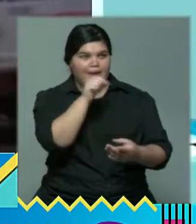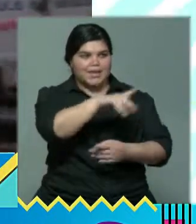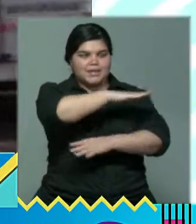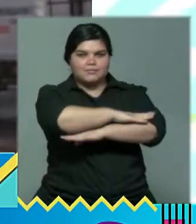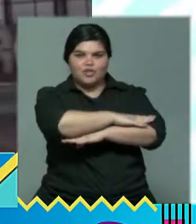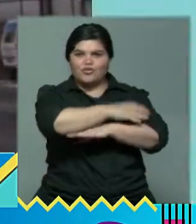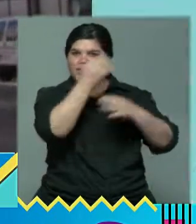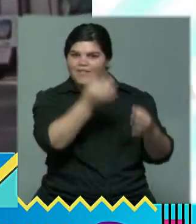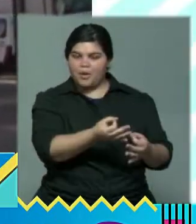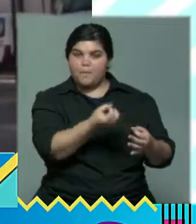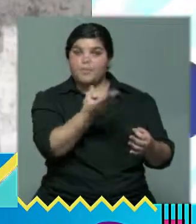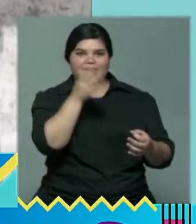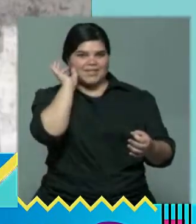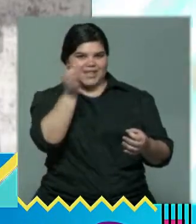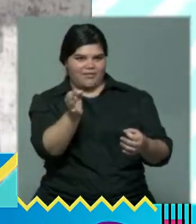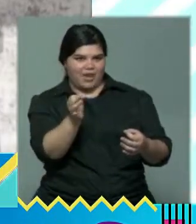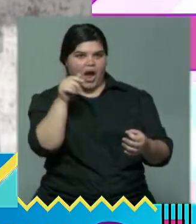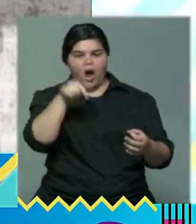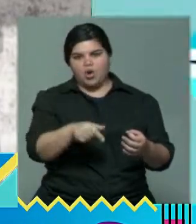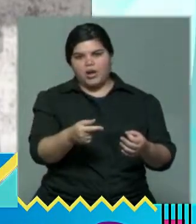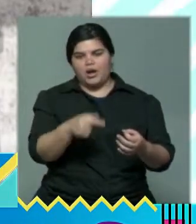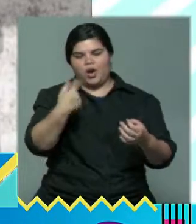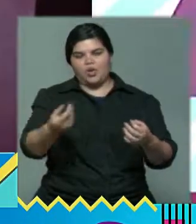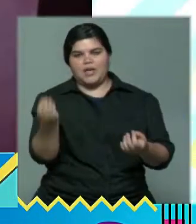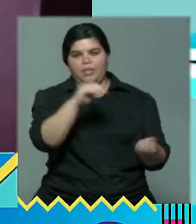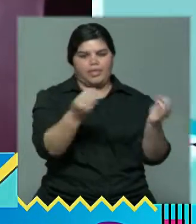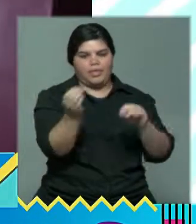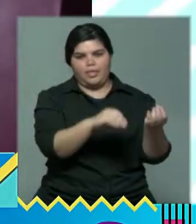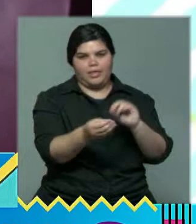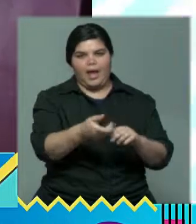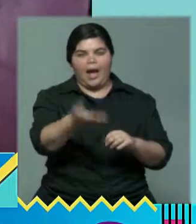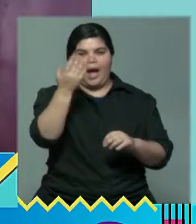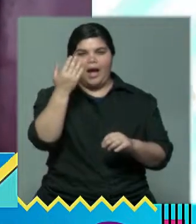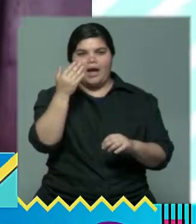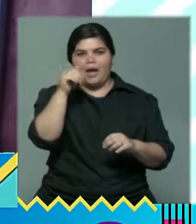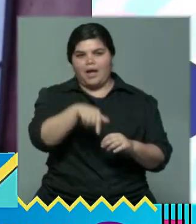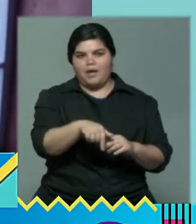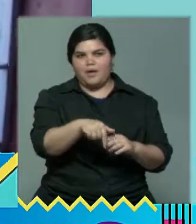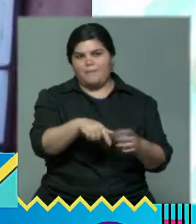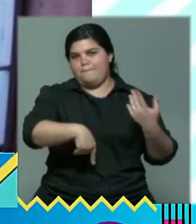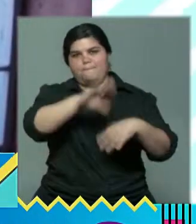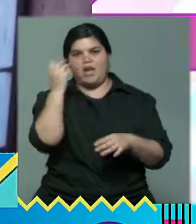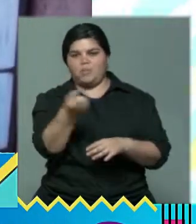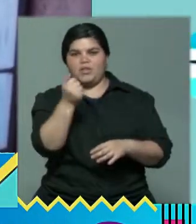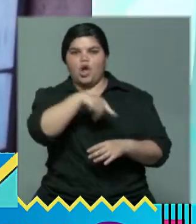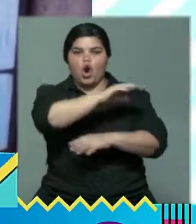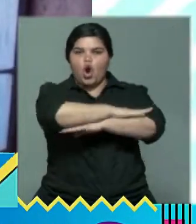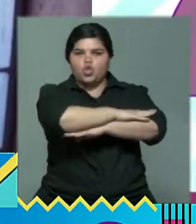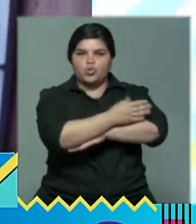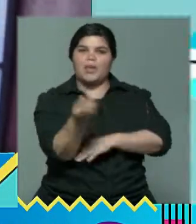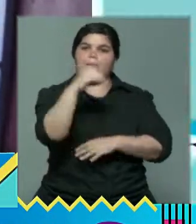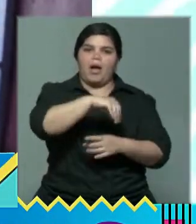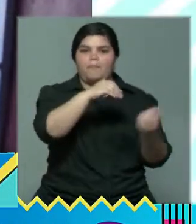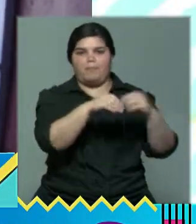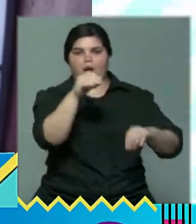se porta bien, o sabía en ese momento, ahora se le han agregado distintos elementos más importantes que solo la buena conducta, salía